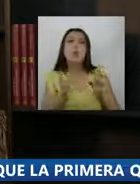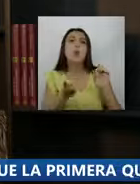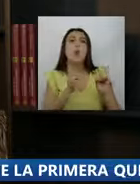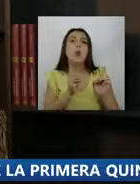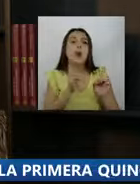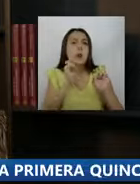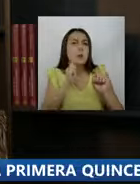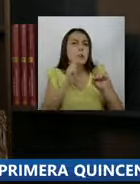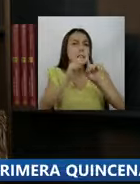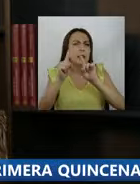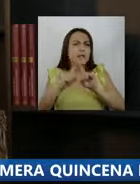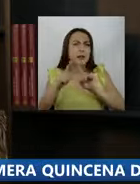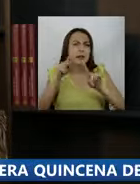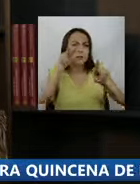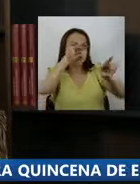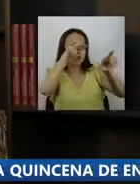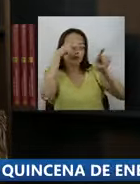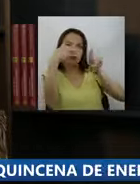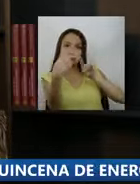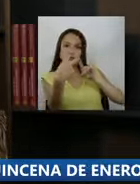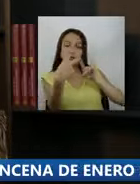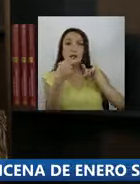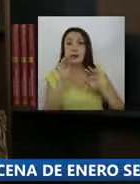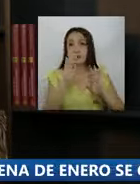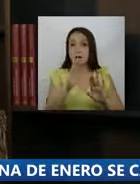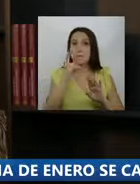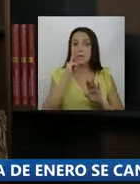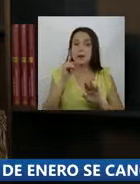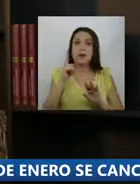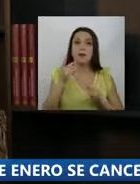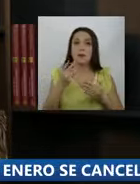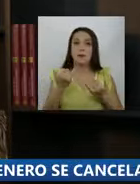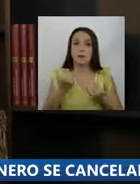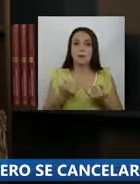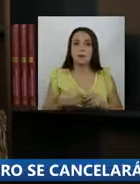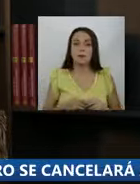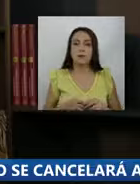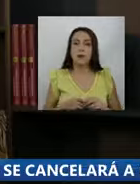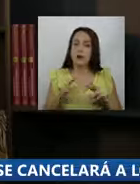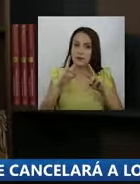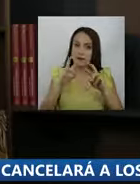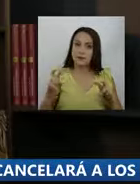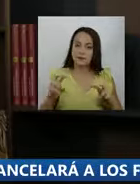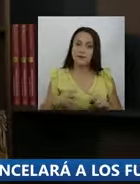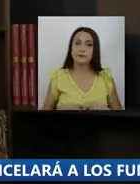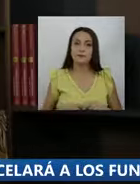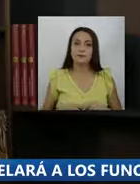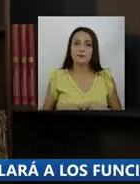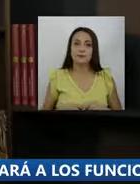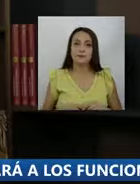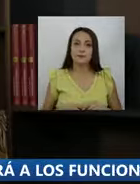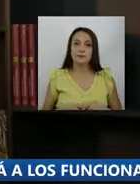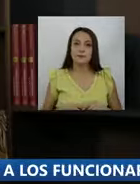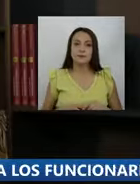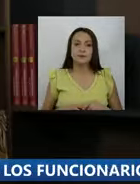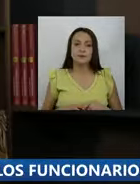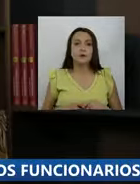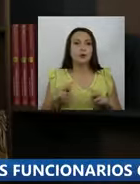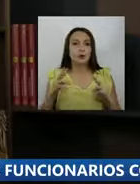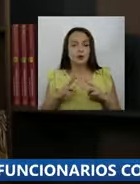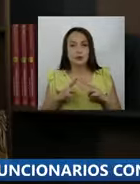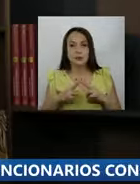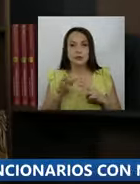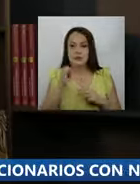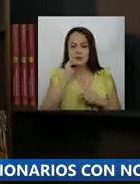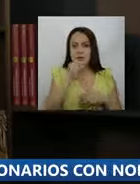diferentes puntos de vista o las aristas a las que se tienen que analizar y bien también conocer si este